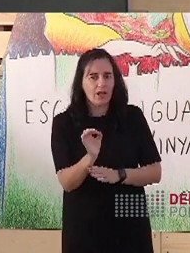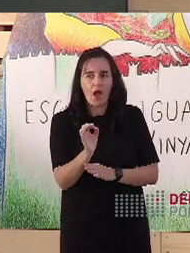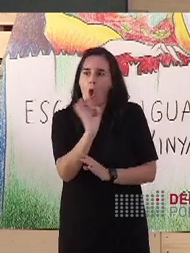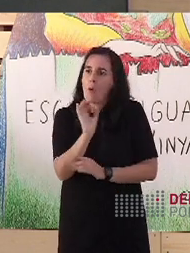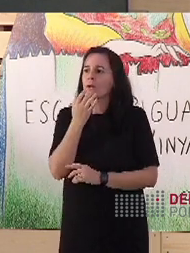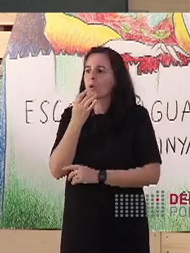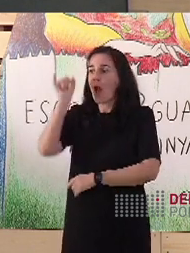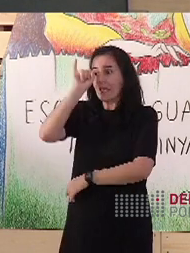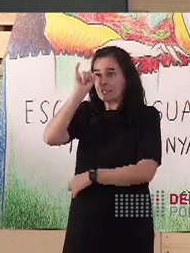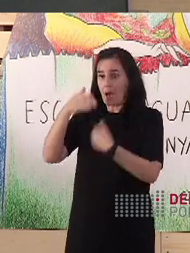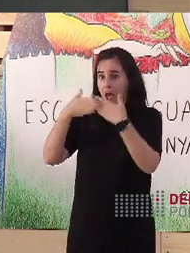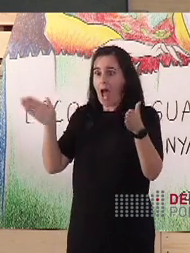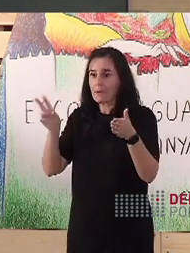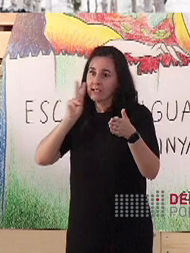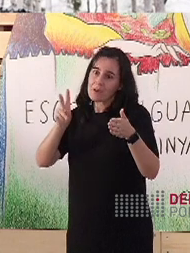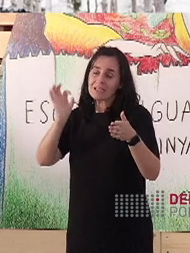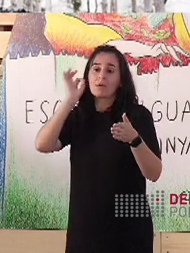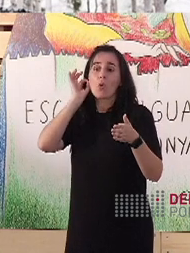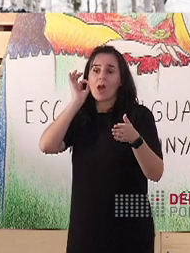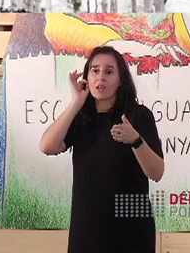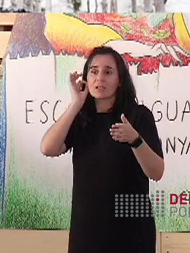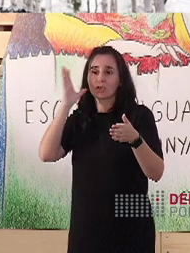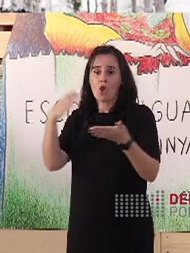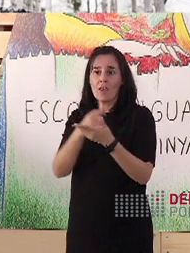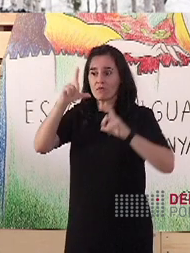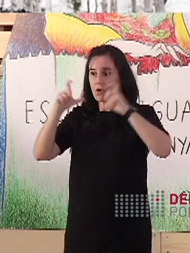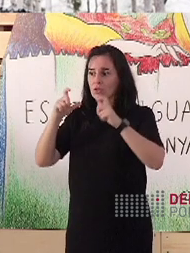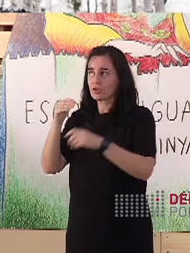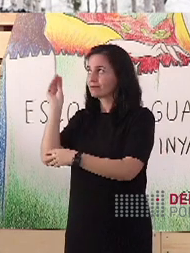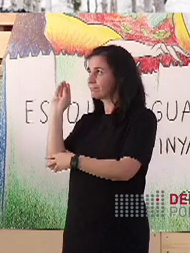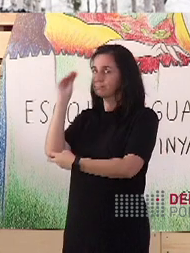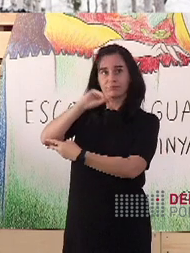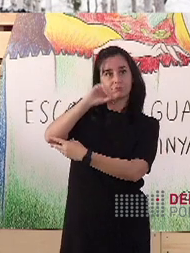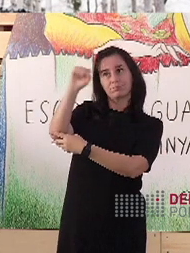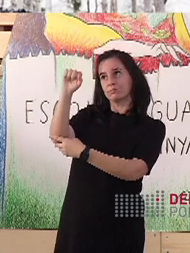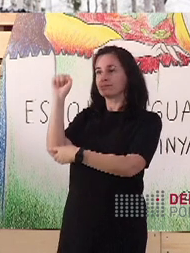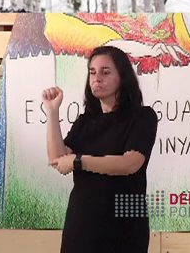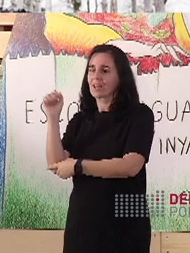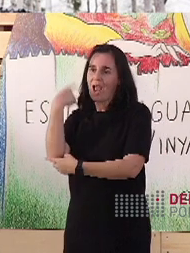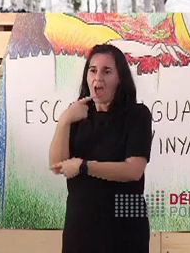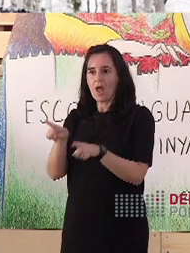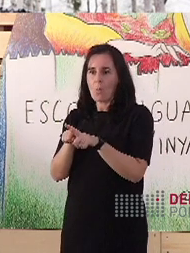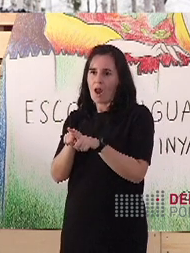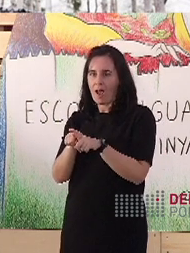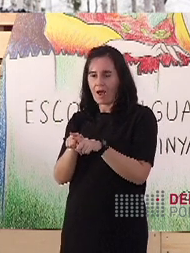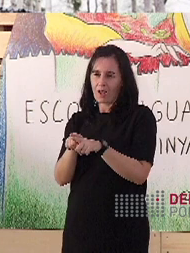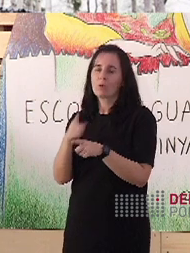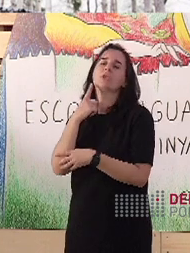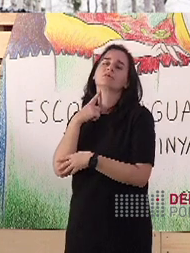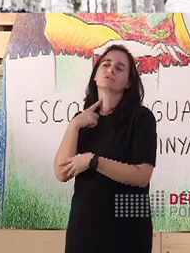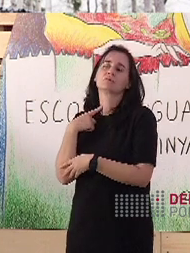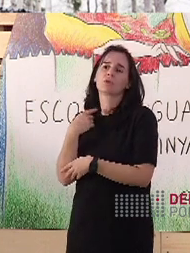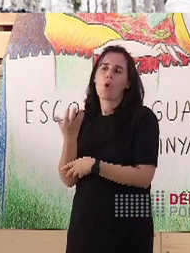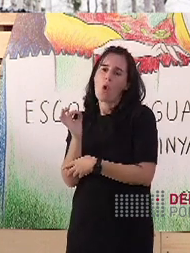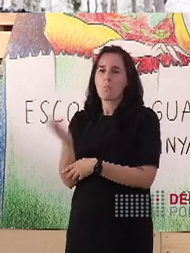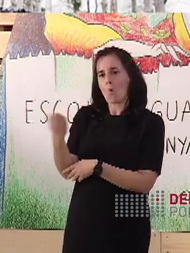y están, ¿en qué? En esas poses que acabamos de ver, poniendo cara medio entre cachondas y muertas, así. ¿Por qué?